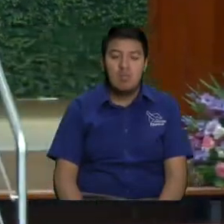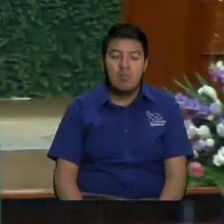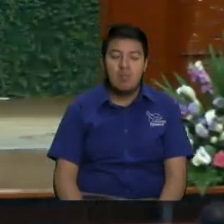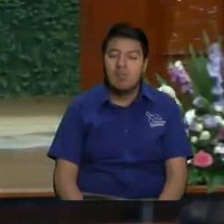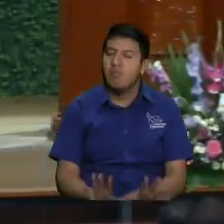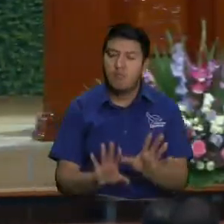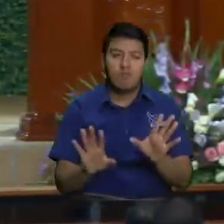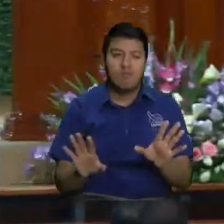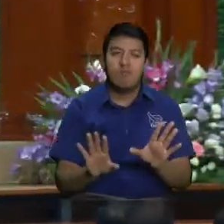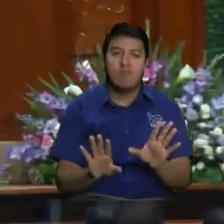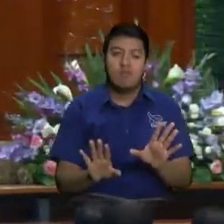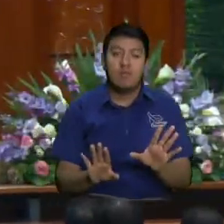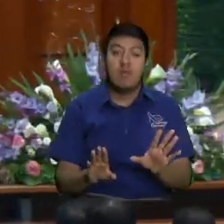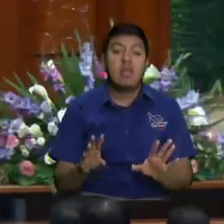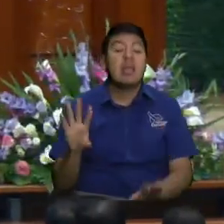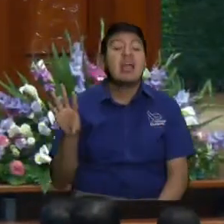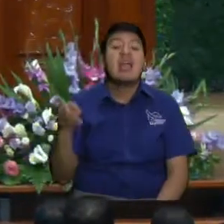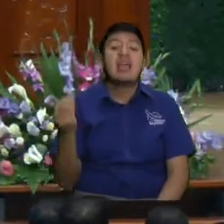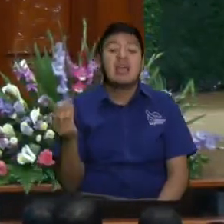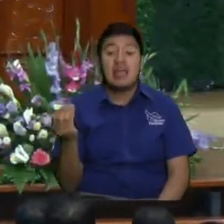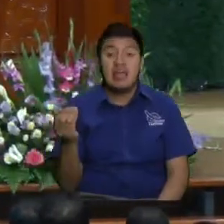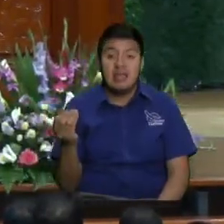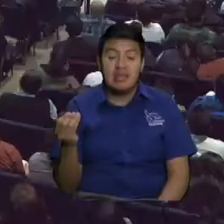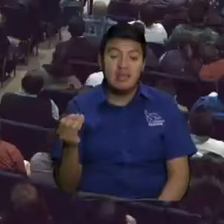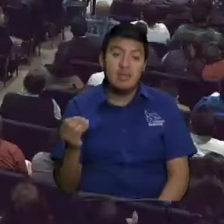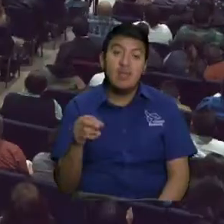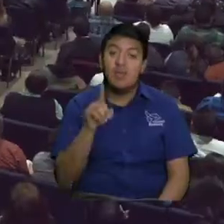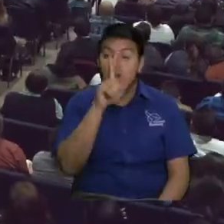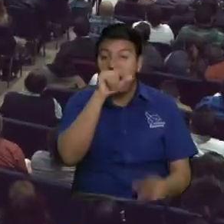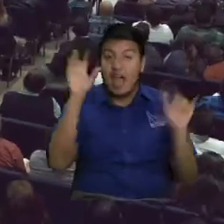A ver. ¿Qué es una ave de rapiña o de carroña?